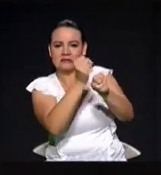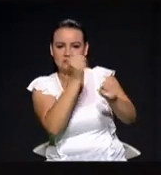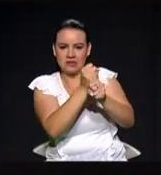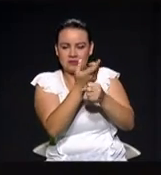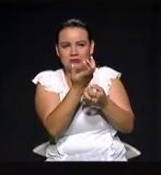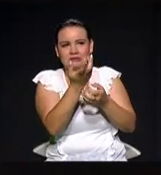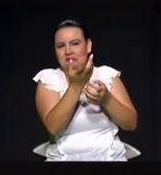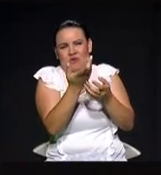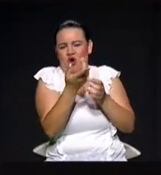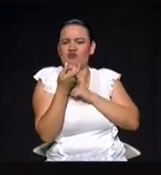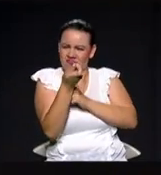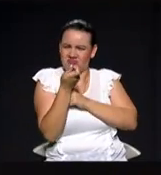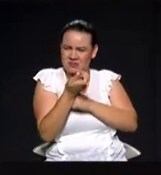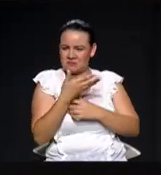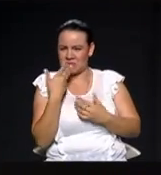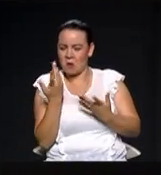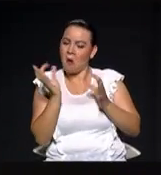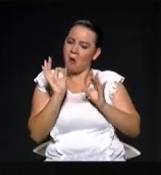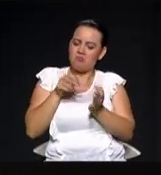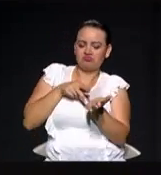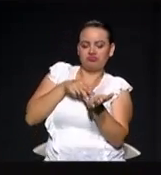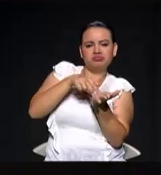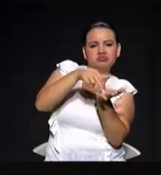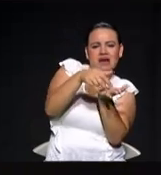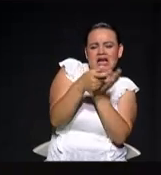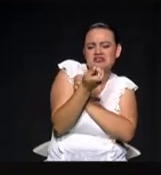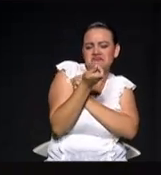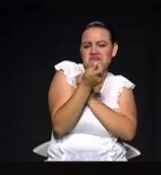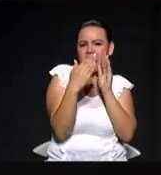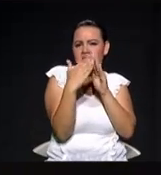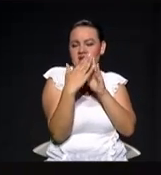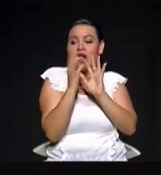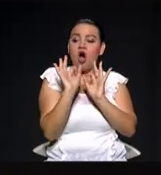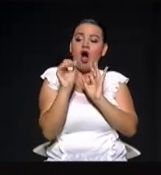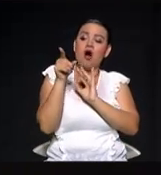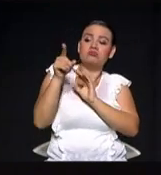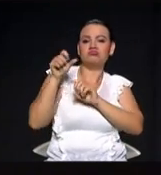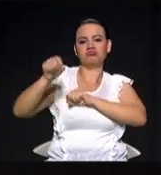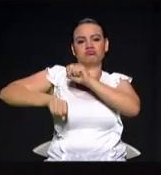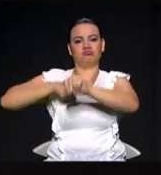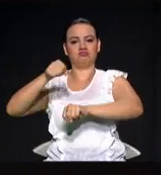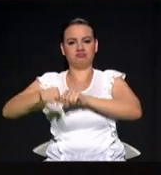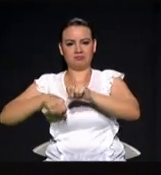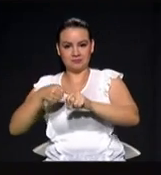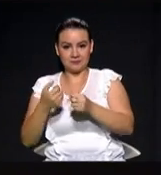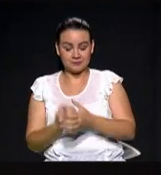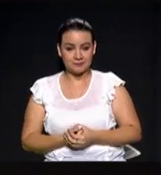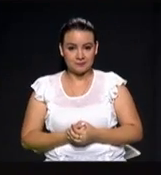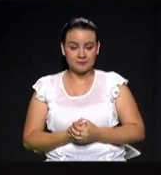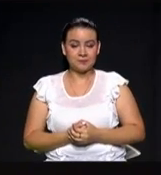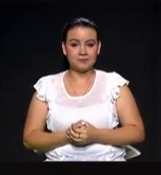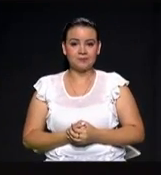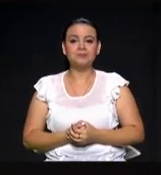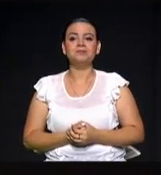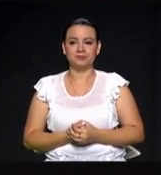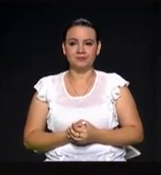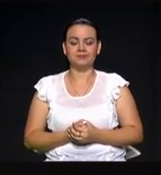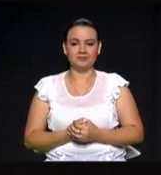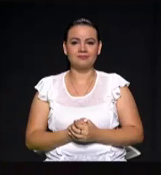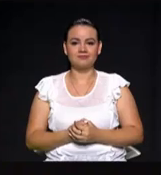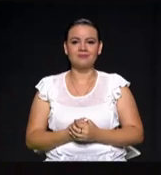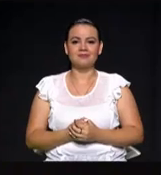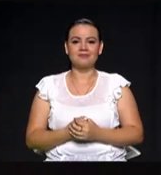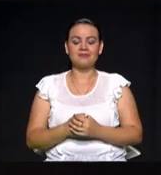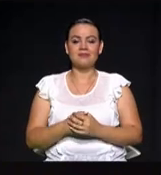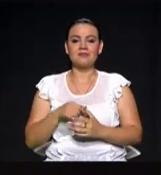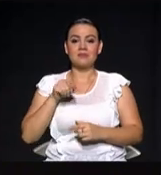caminando el montando en bicicleta a unas pocas cuadras y adicionalmente tenemos que tener un sistema vial inteligente significa que la tecnología con seguir